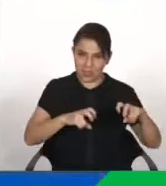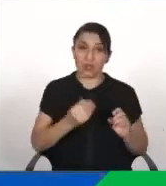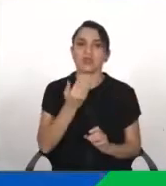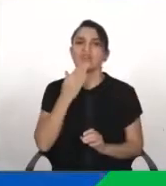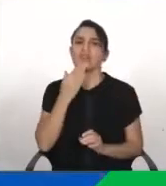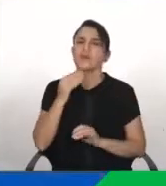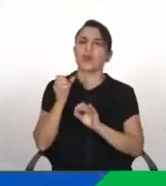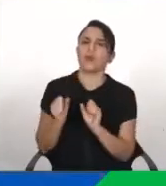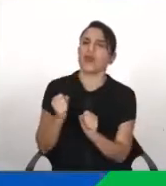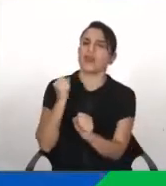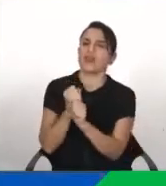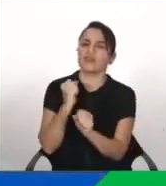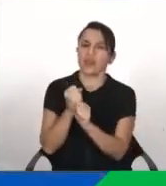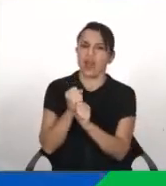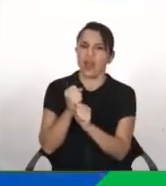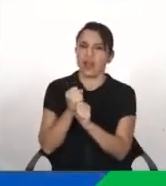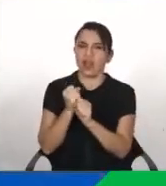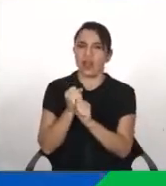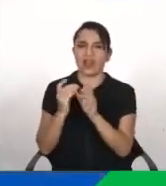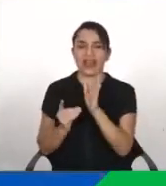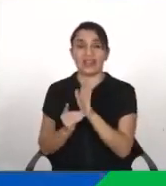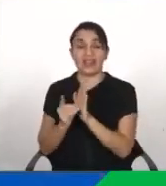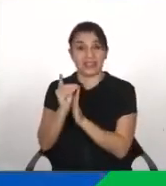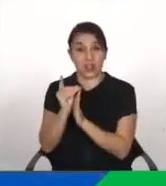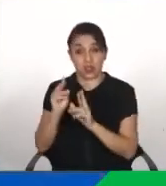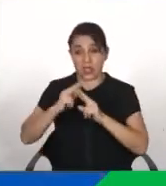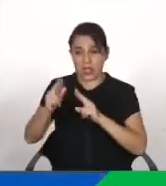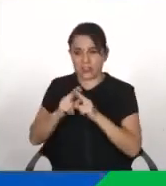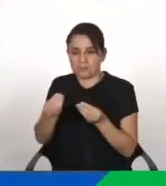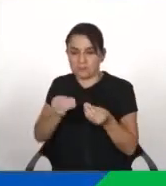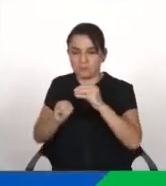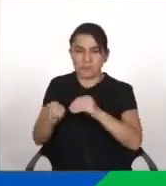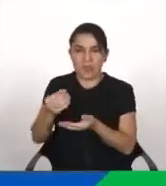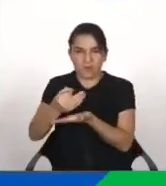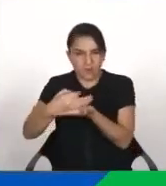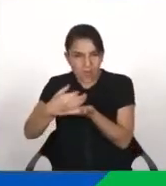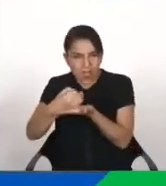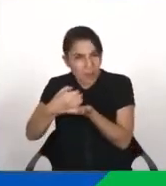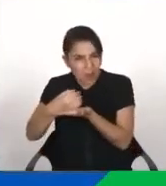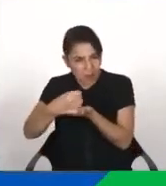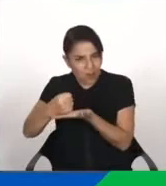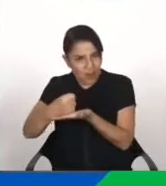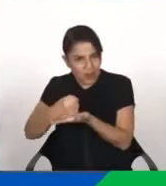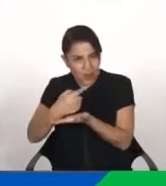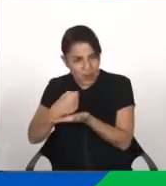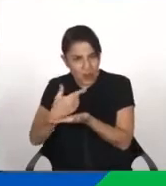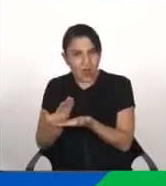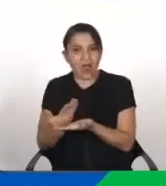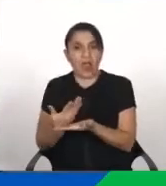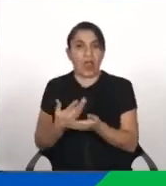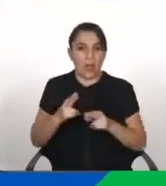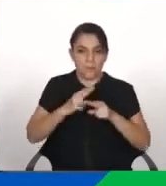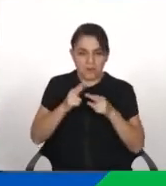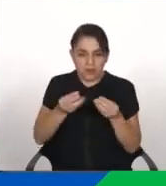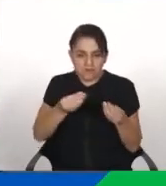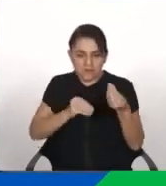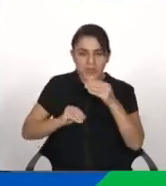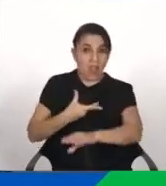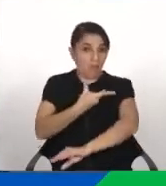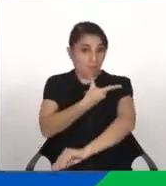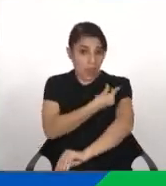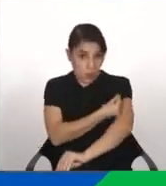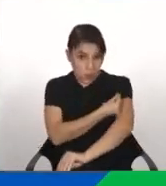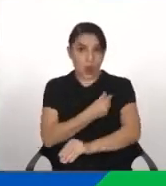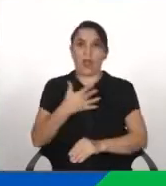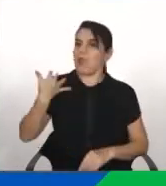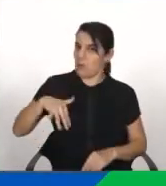por ejemplo, trabajar en el desarrollo de fármacos, o sea, en el desarrollo de una vacuna, por ejemplo, pues la cosa que también es muy importante hoy en día, ¿no?